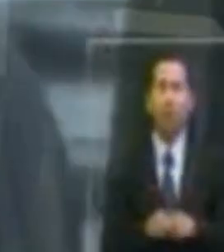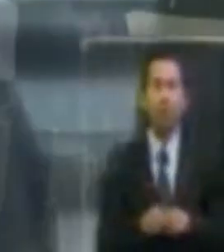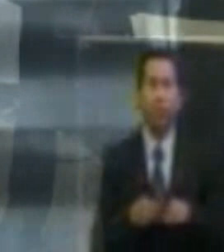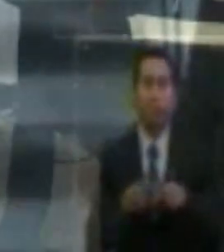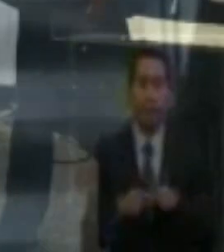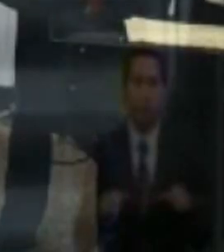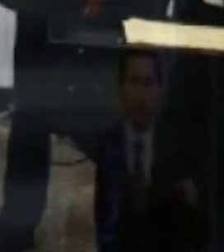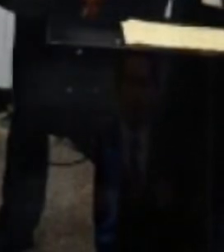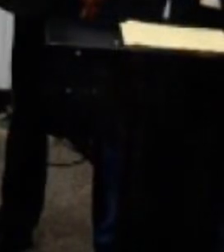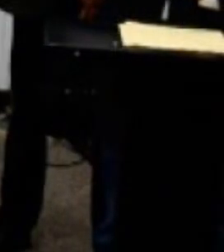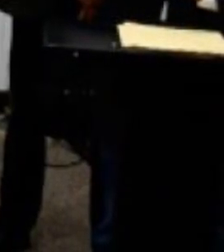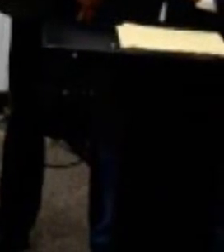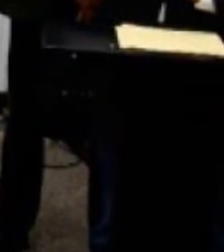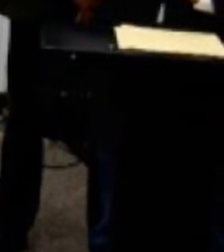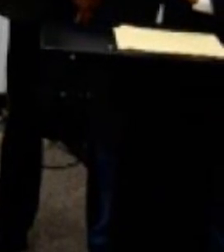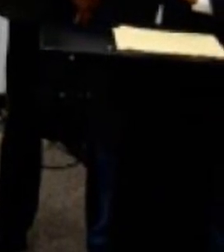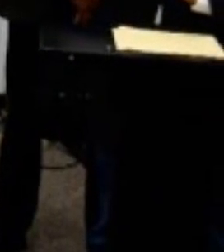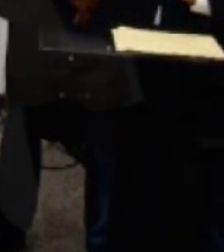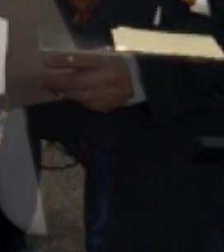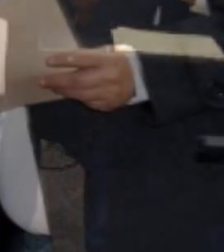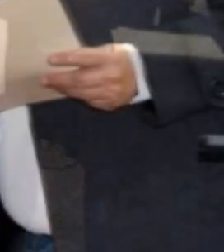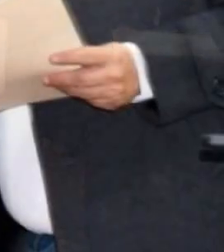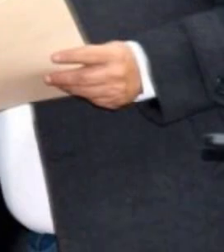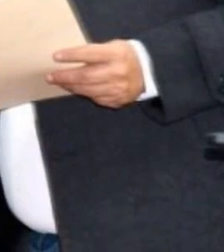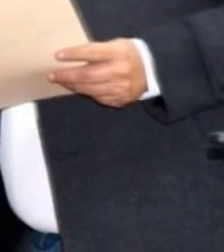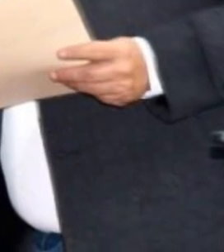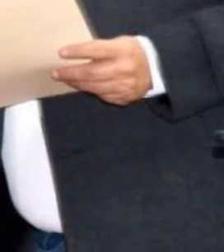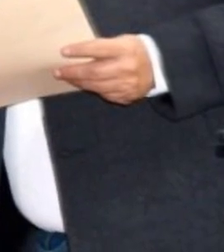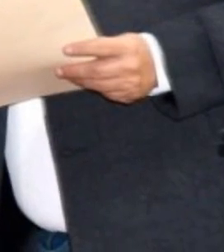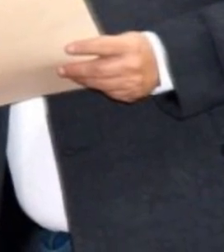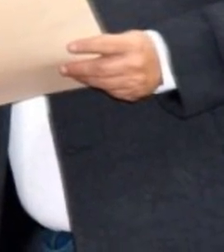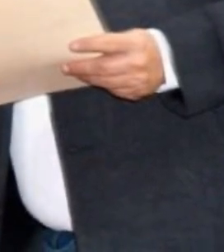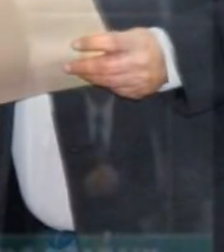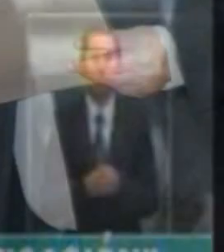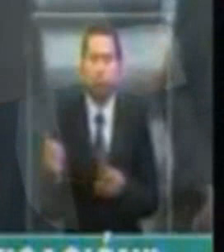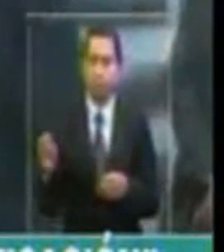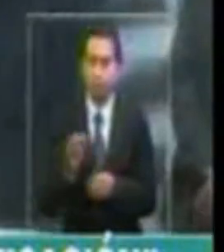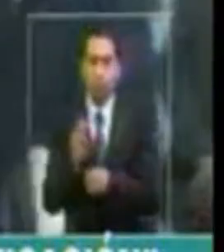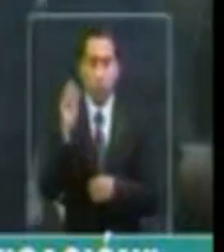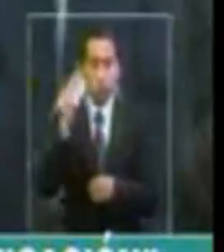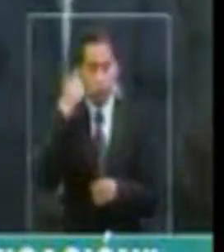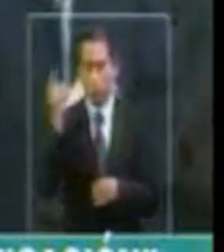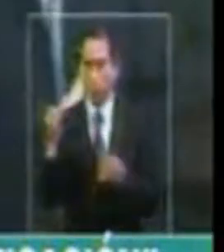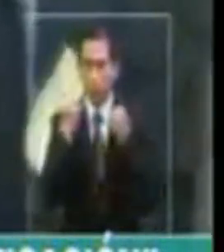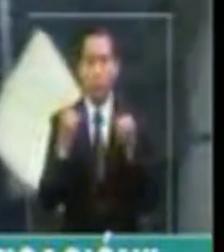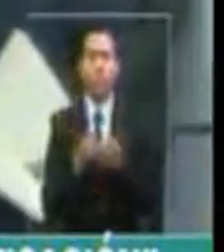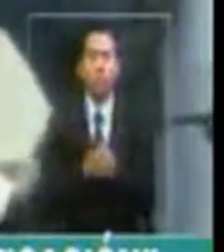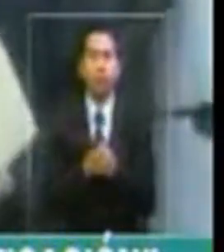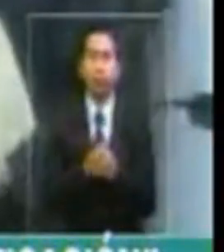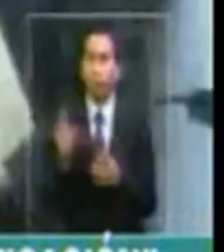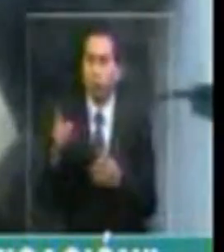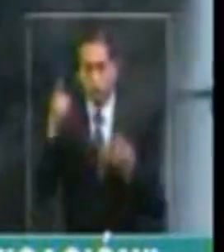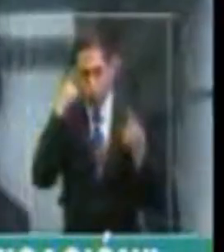el gobierno interino de Bolivia, la Central Obrera Boliviana, y las organizaciones del Pacto de Unidad, firmaron este lunes 25